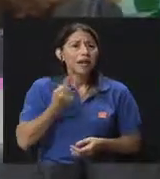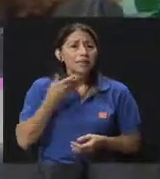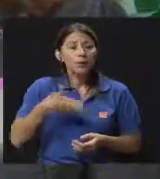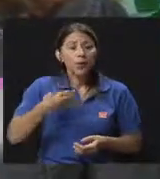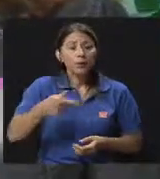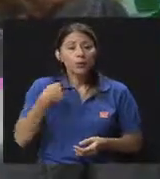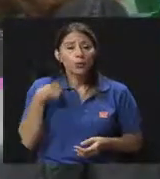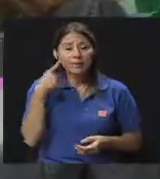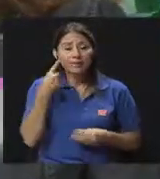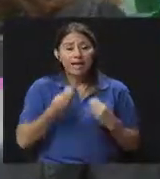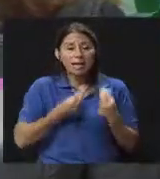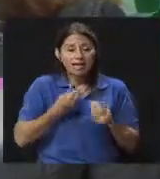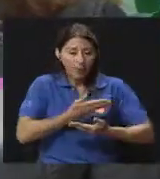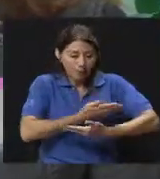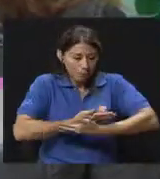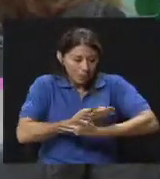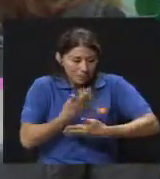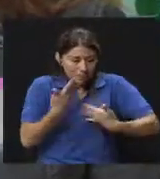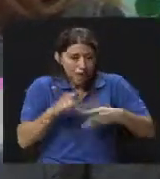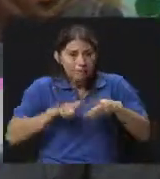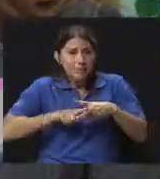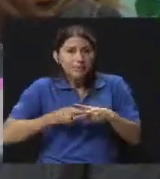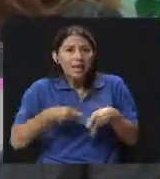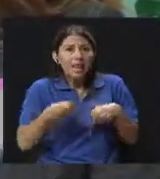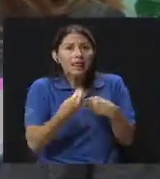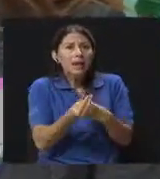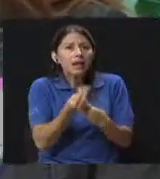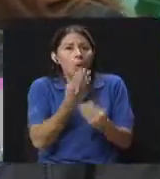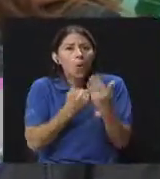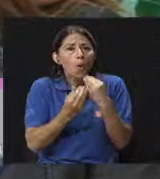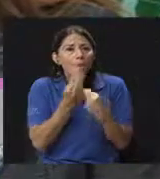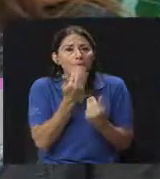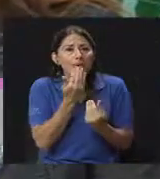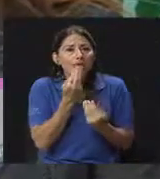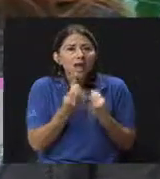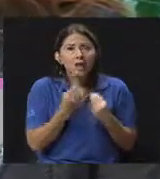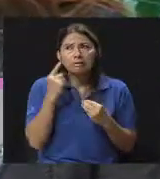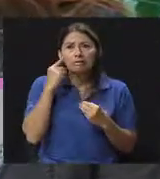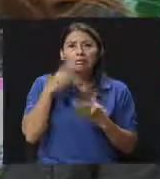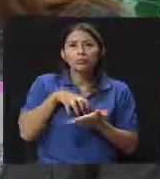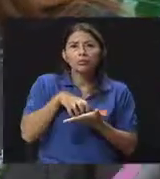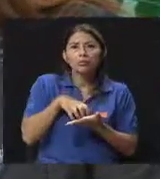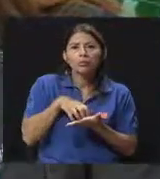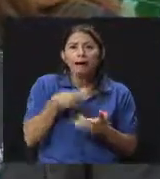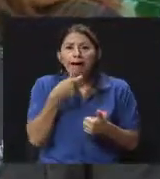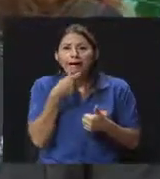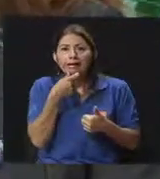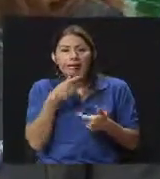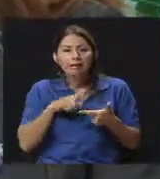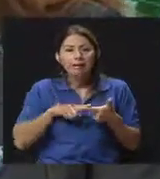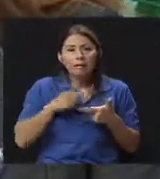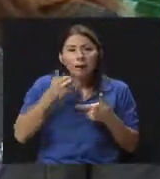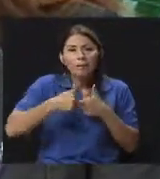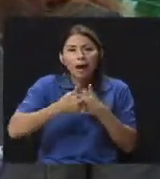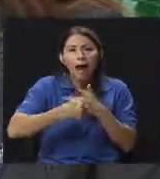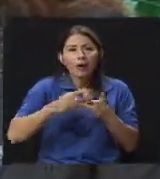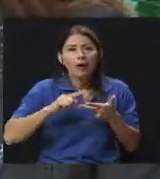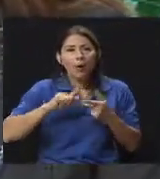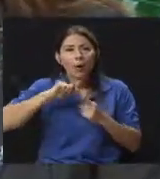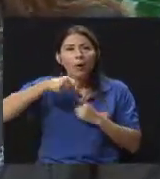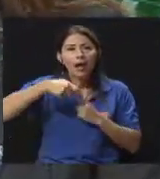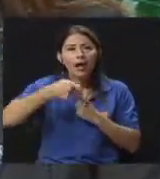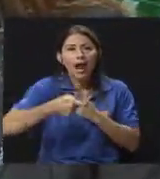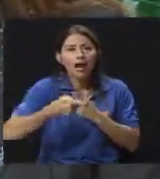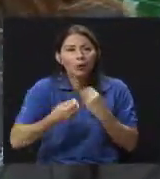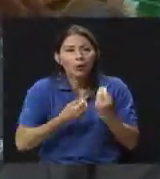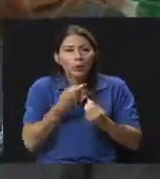alimento, siempre caen esas dudas, ¿verdad? Que galletas, que déle ese pancito, que le dé banano, en fin, son muchas las dudas y yo creo que